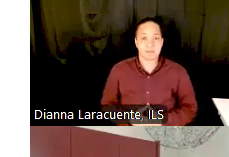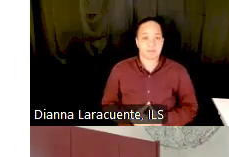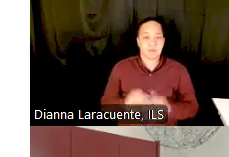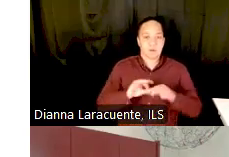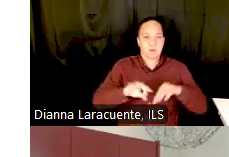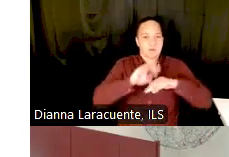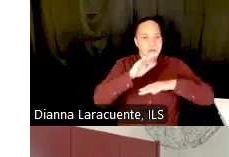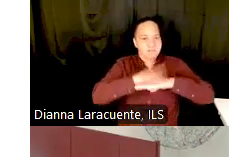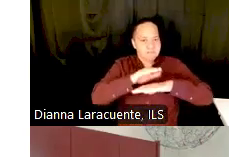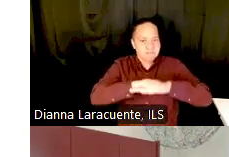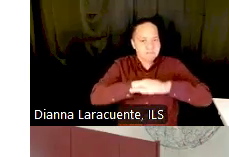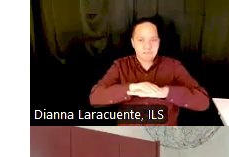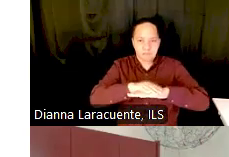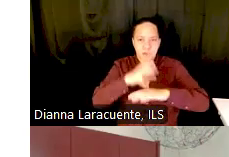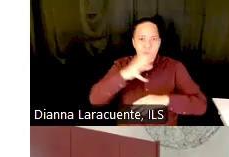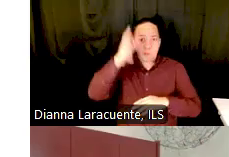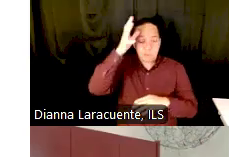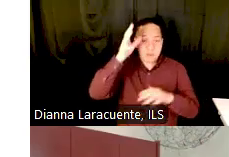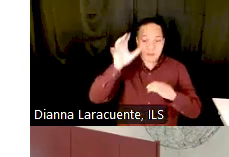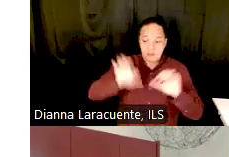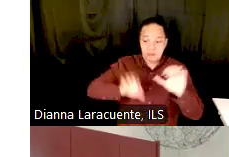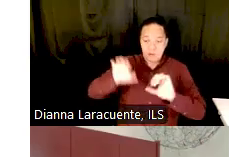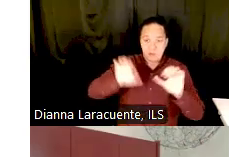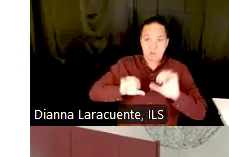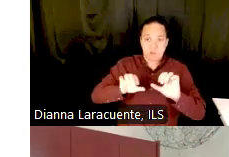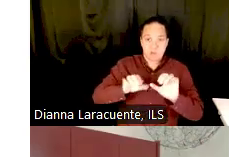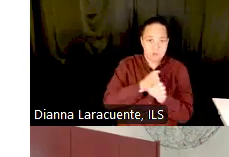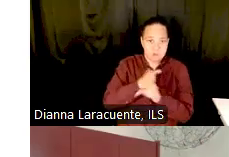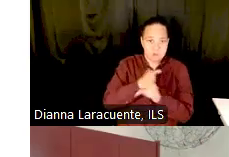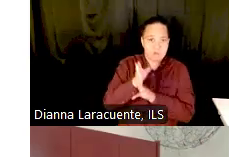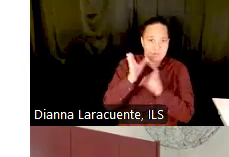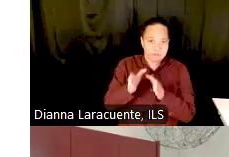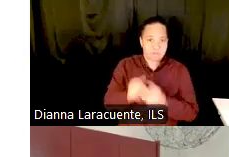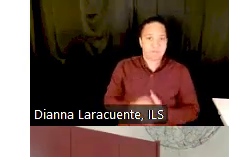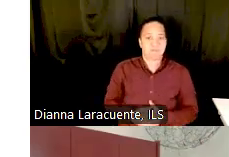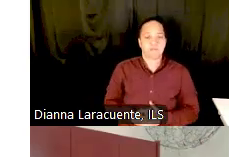notificar a los padres y ser evaluado por un especialista.